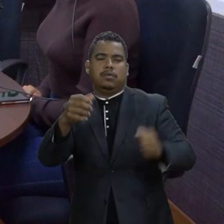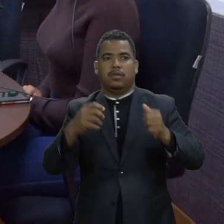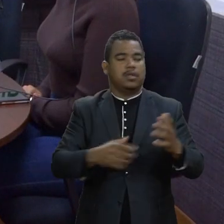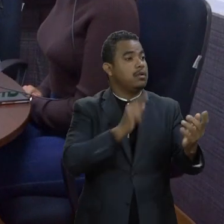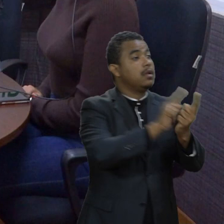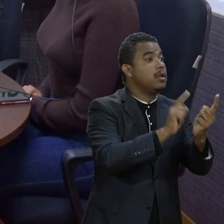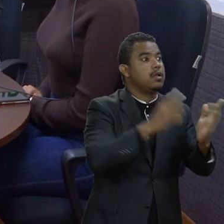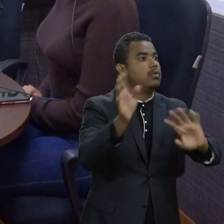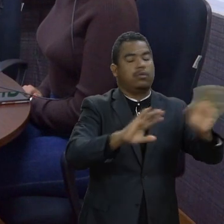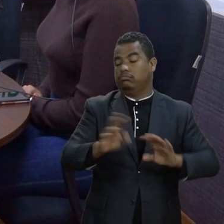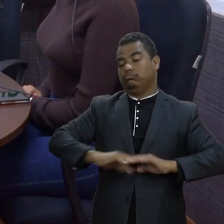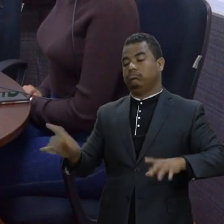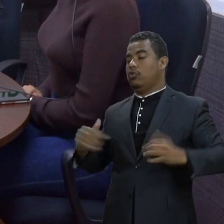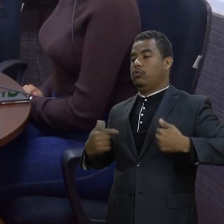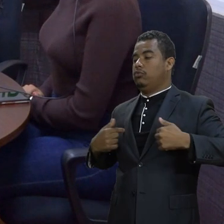visto?